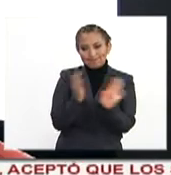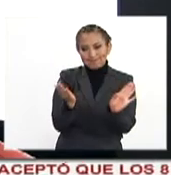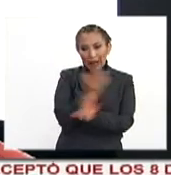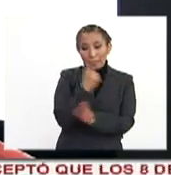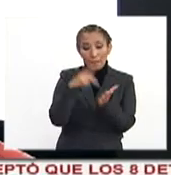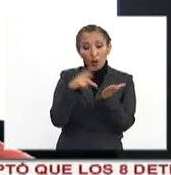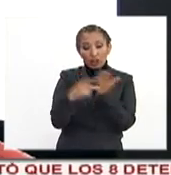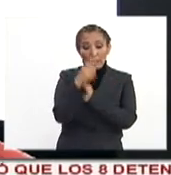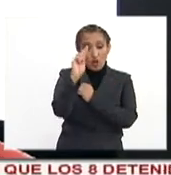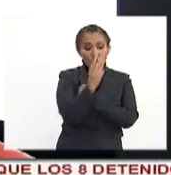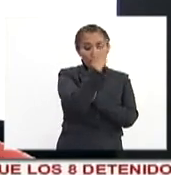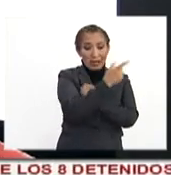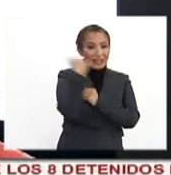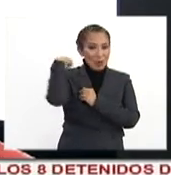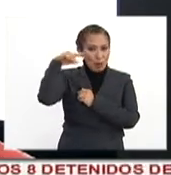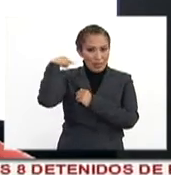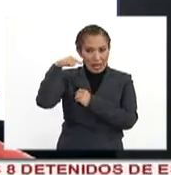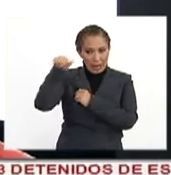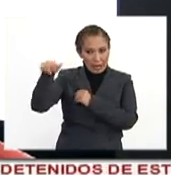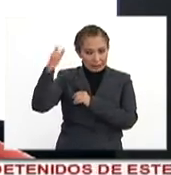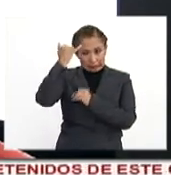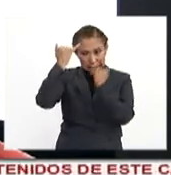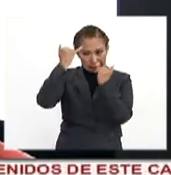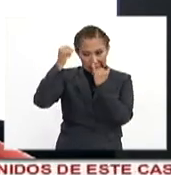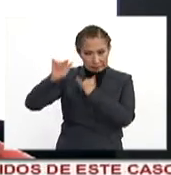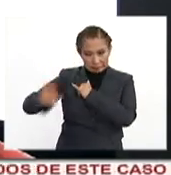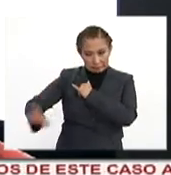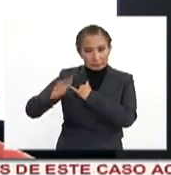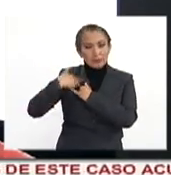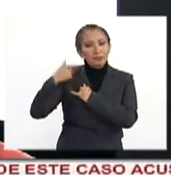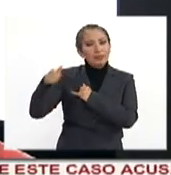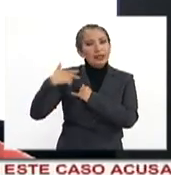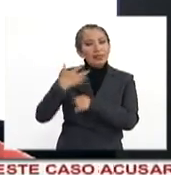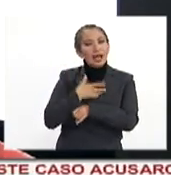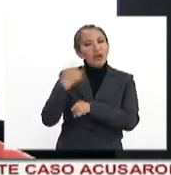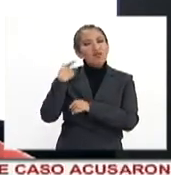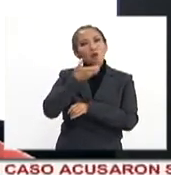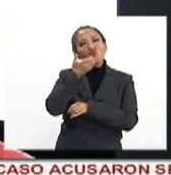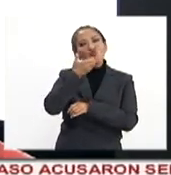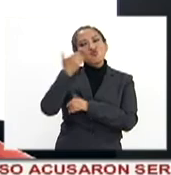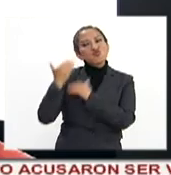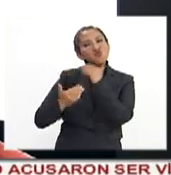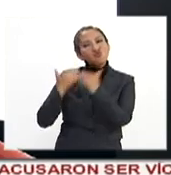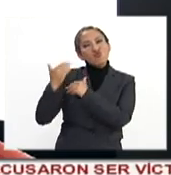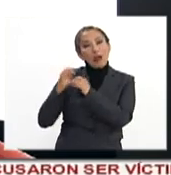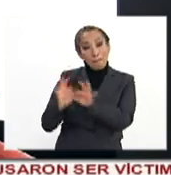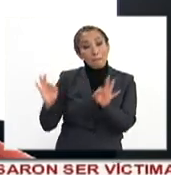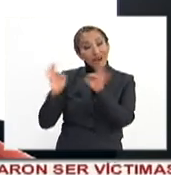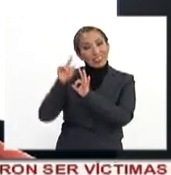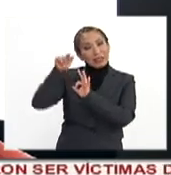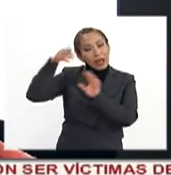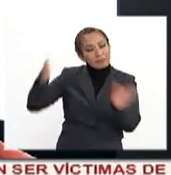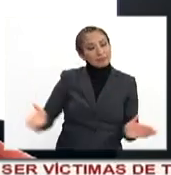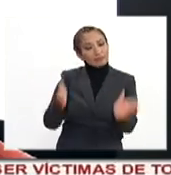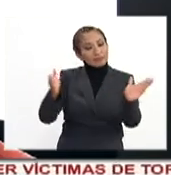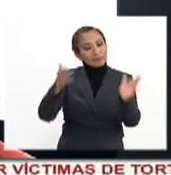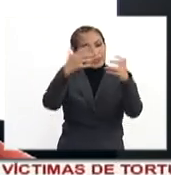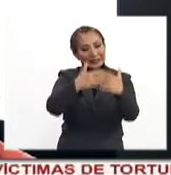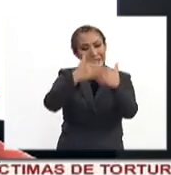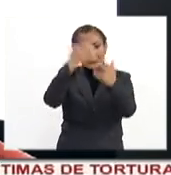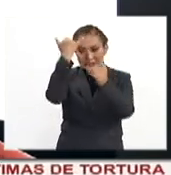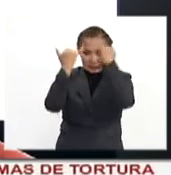es un proyecto de la Universidad de Guadalajara. La Universidad de Guadalajara tiene una tradición bastante importante en fomentar las